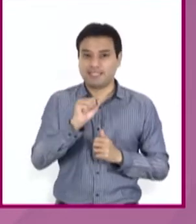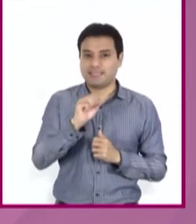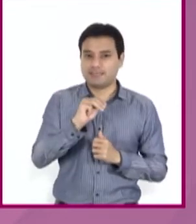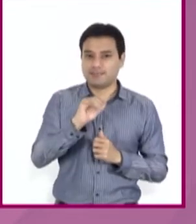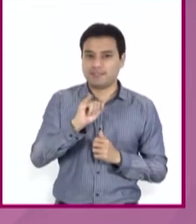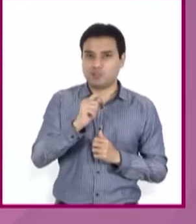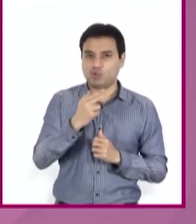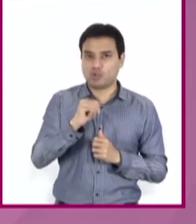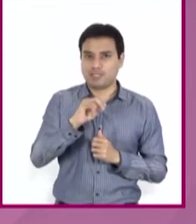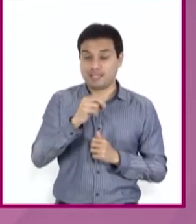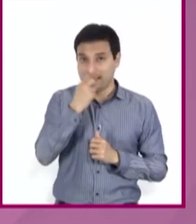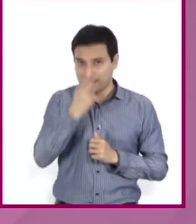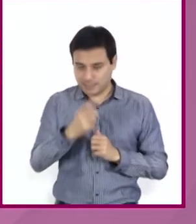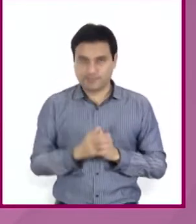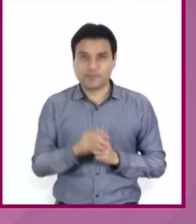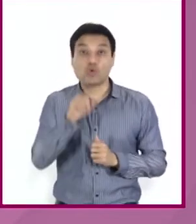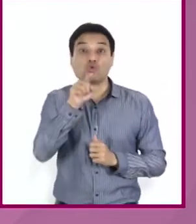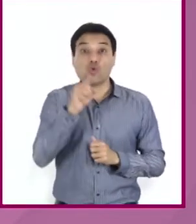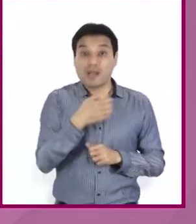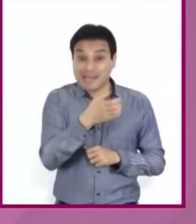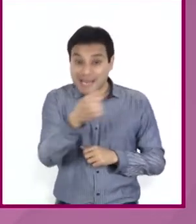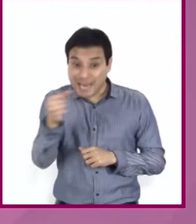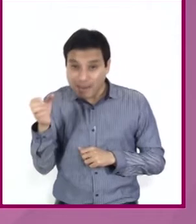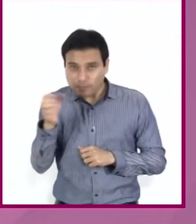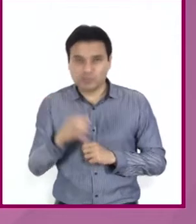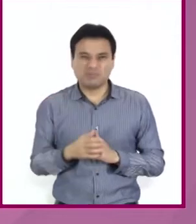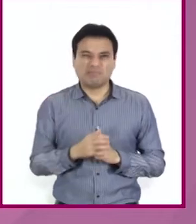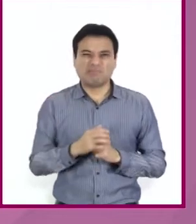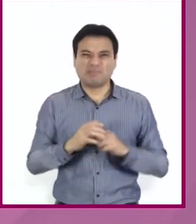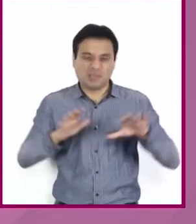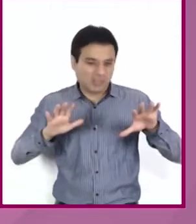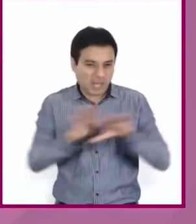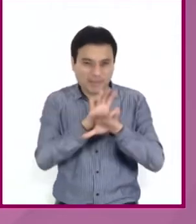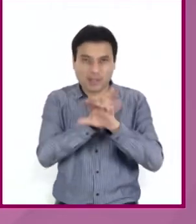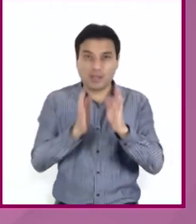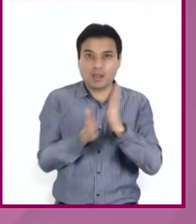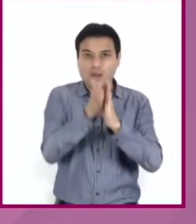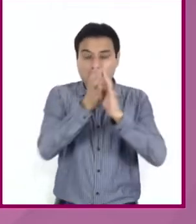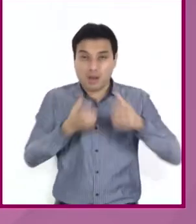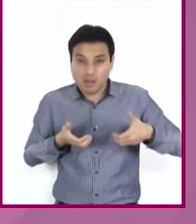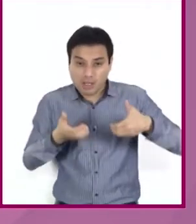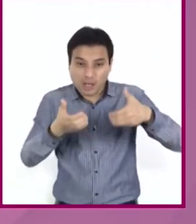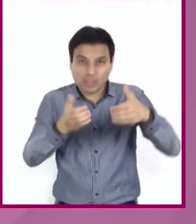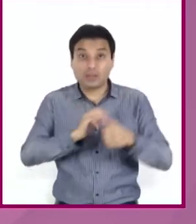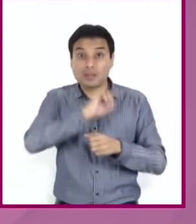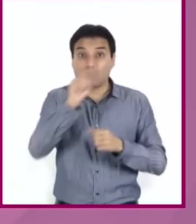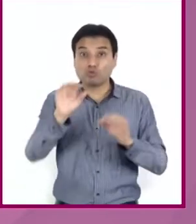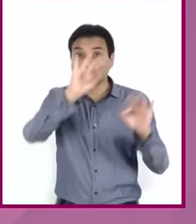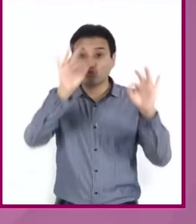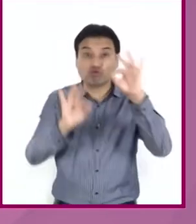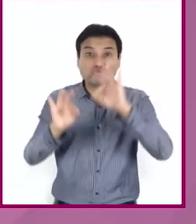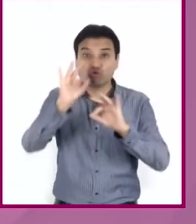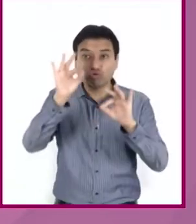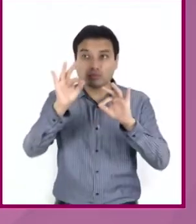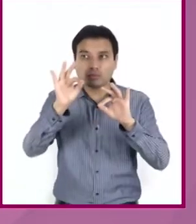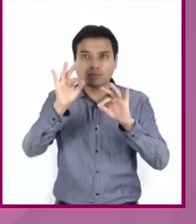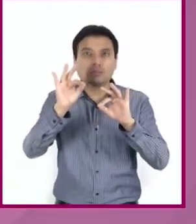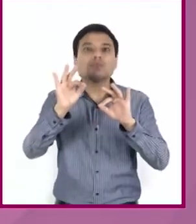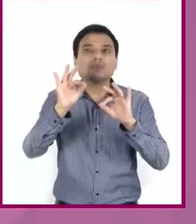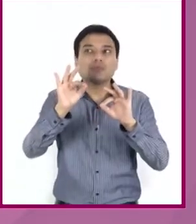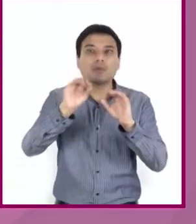si pavimentas un campo donde viven las luciérnagas, estas no emigrarán a otro campo,